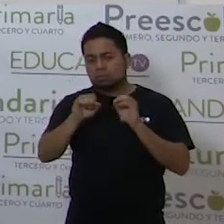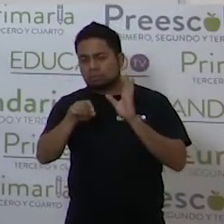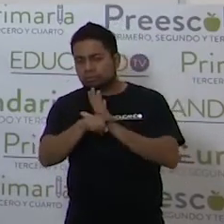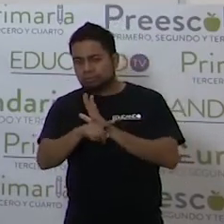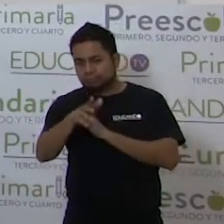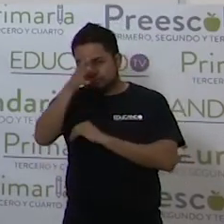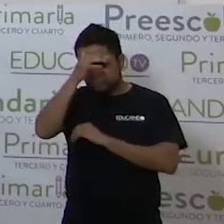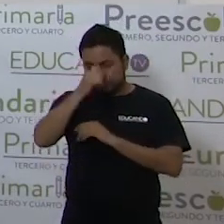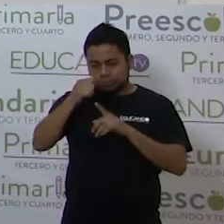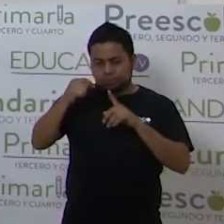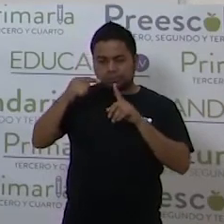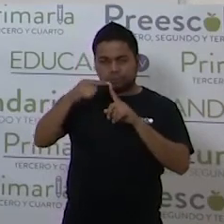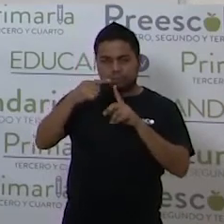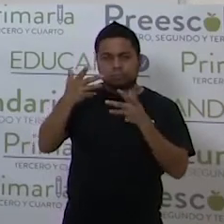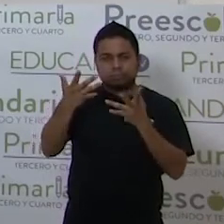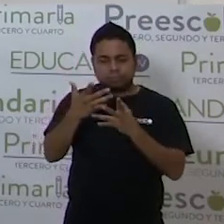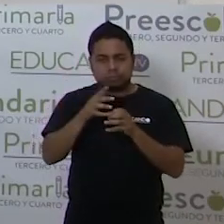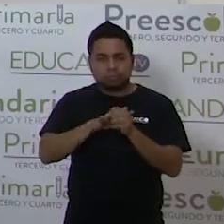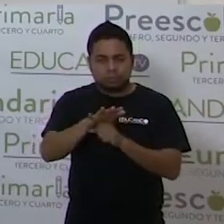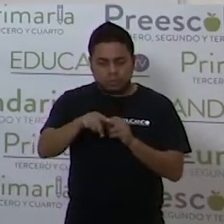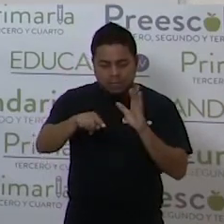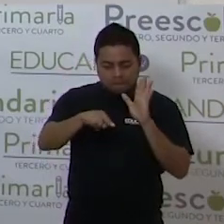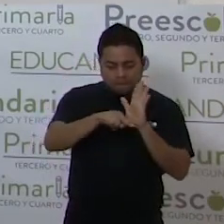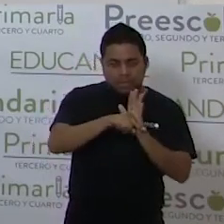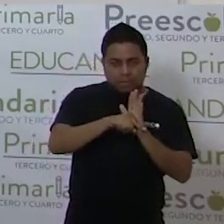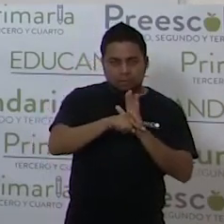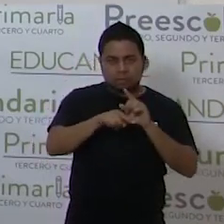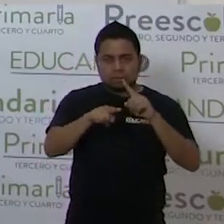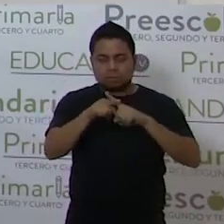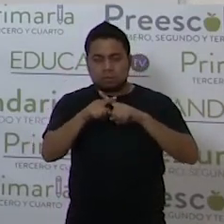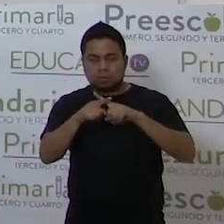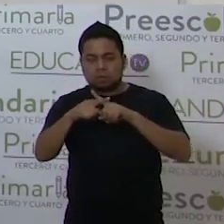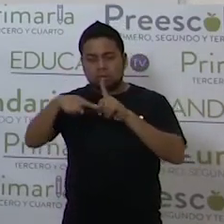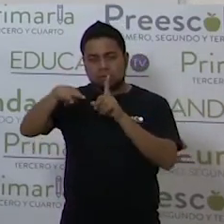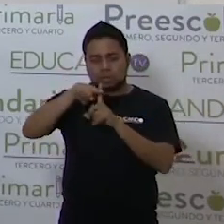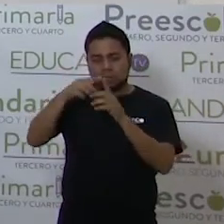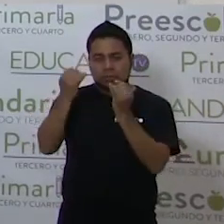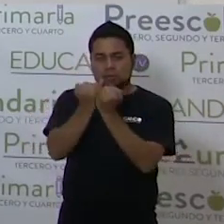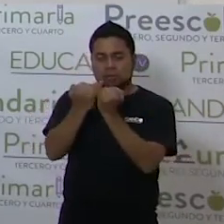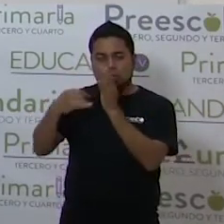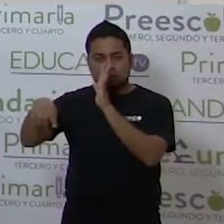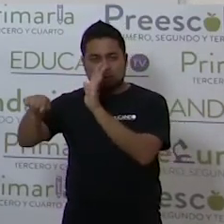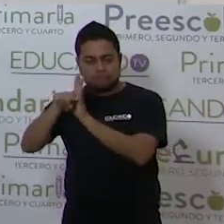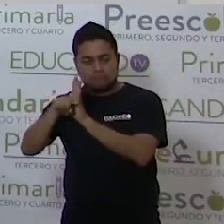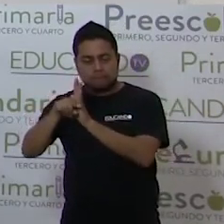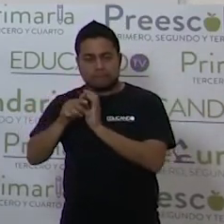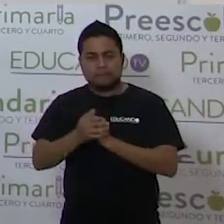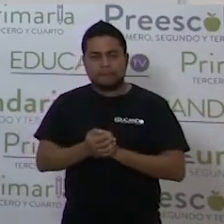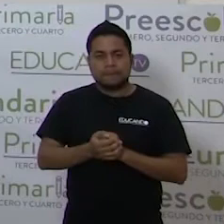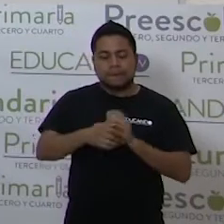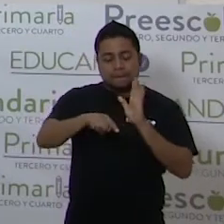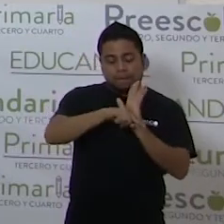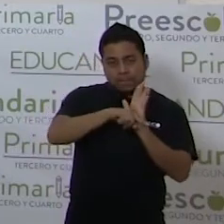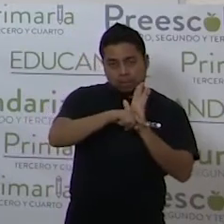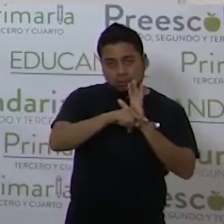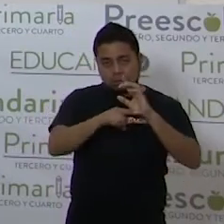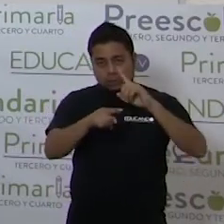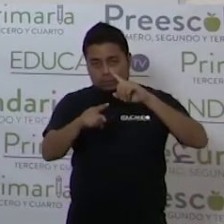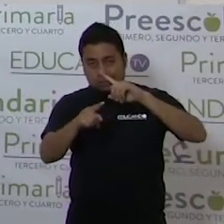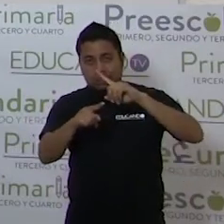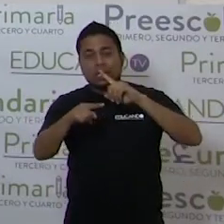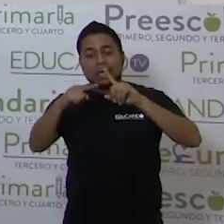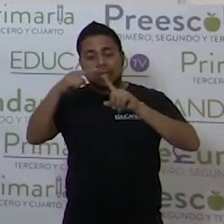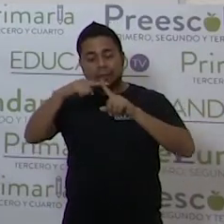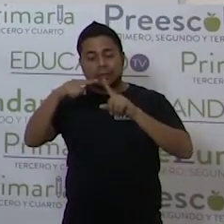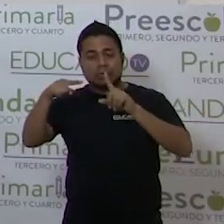división que hacemos menos por más menos y menos entre menos menos recuerden que